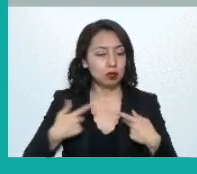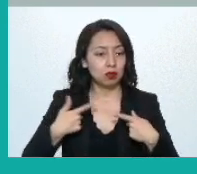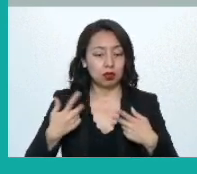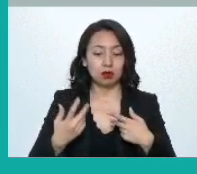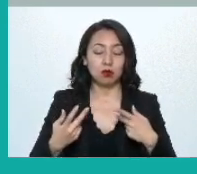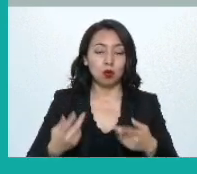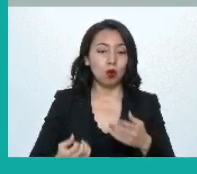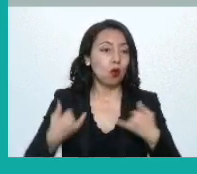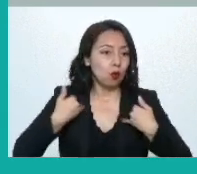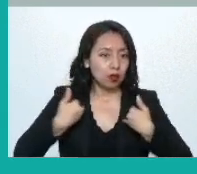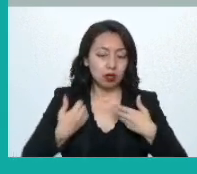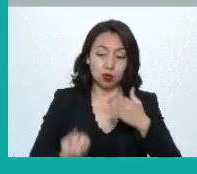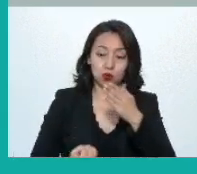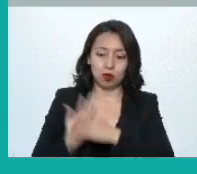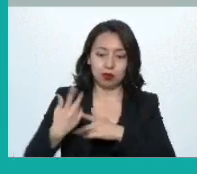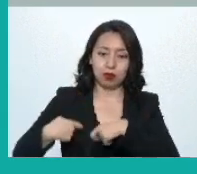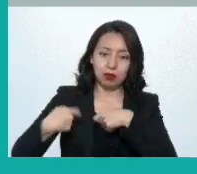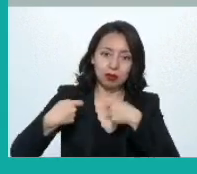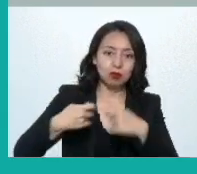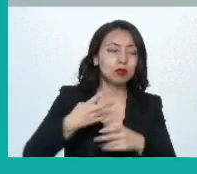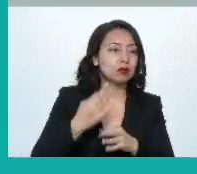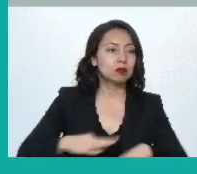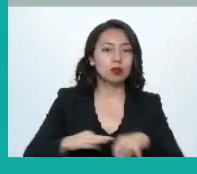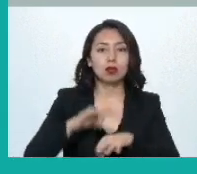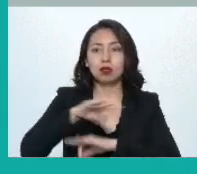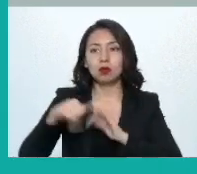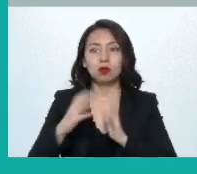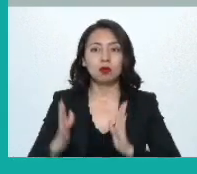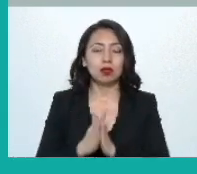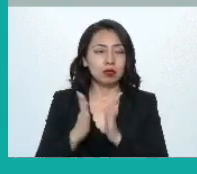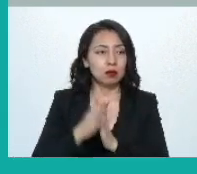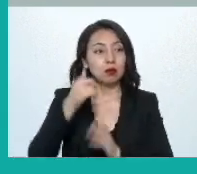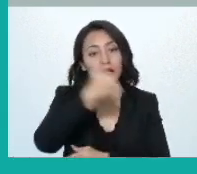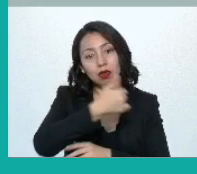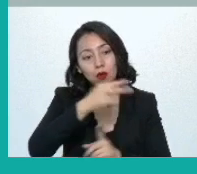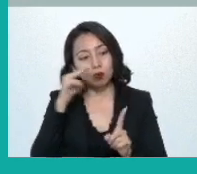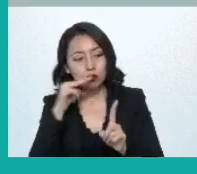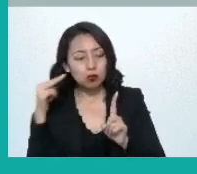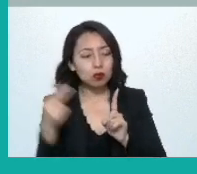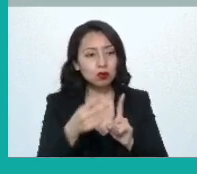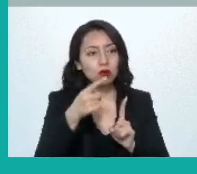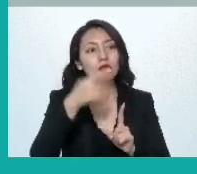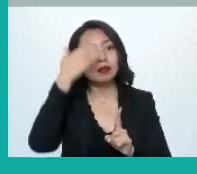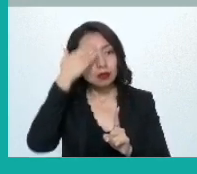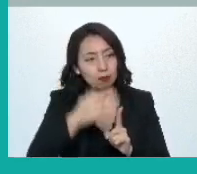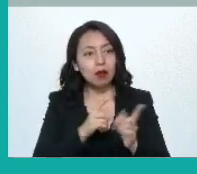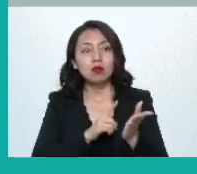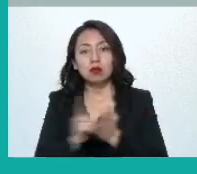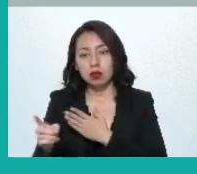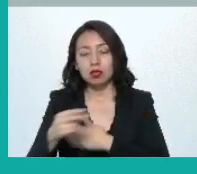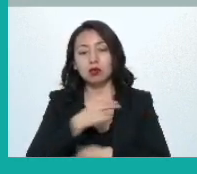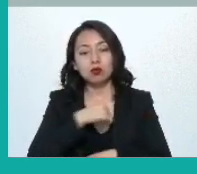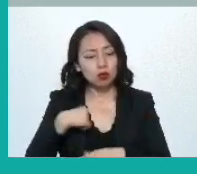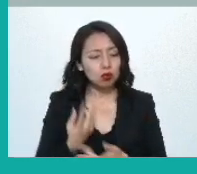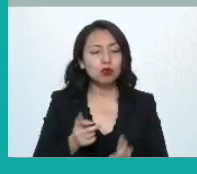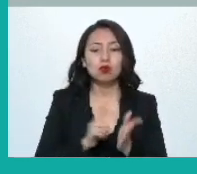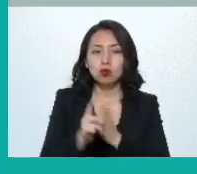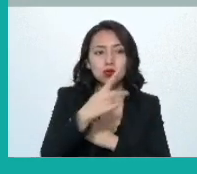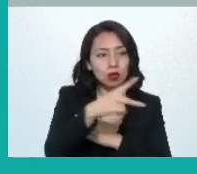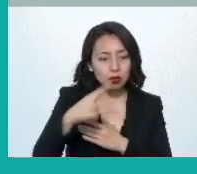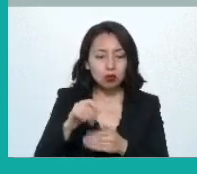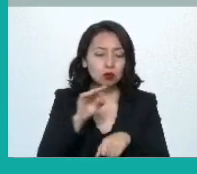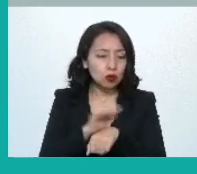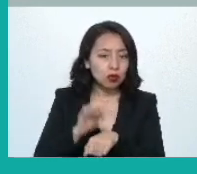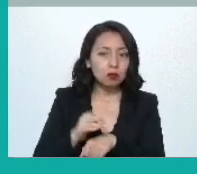nuevas generaciones a fin de que todas y todos, desde su visión, conozcan los derechos que tutelamos, conozcan los derechos que